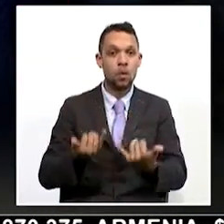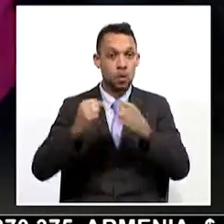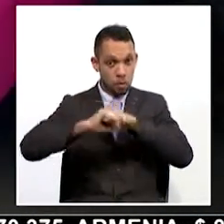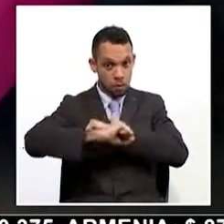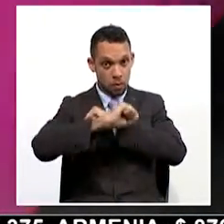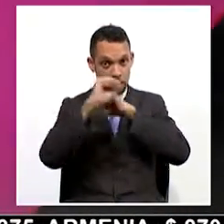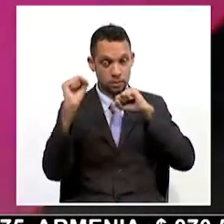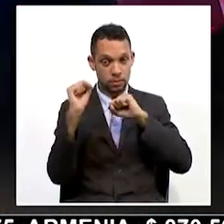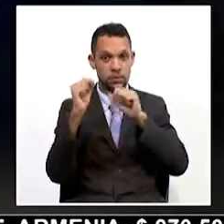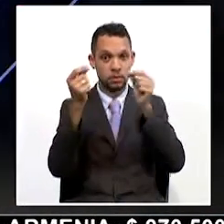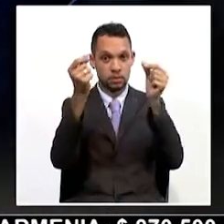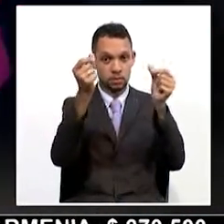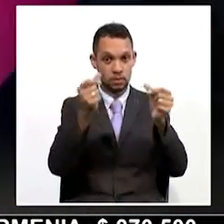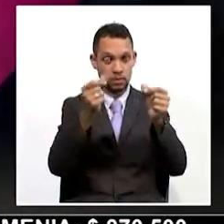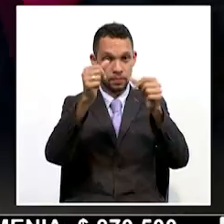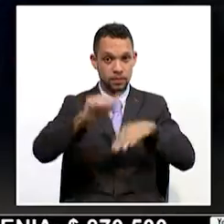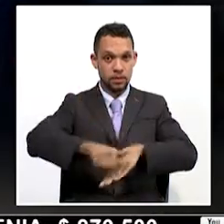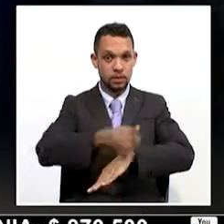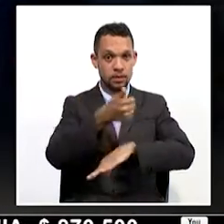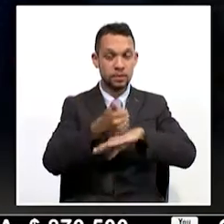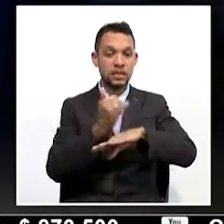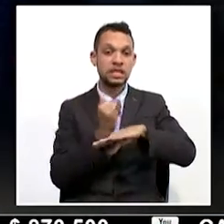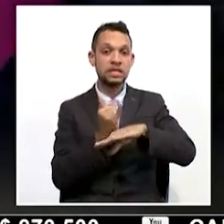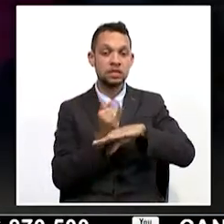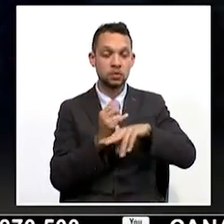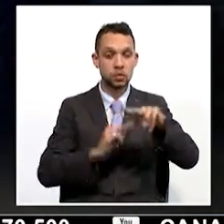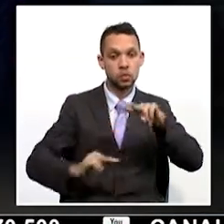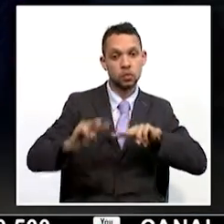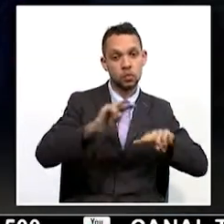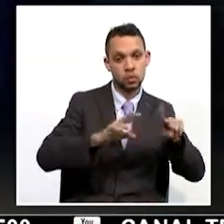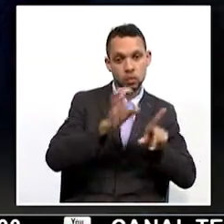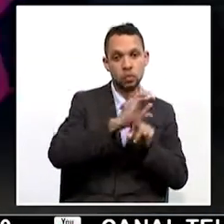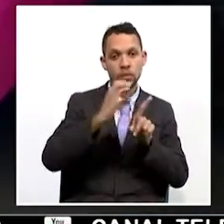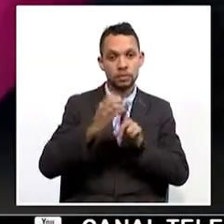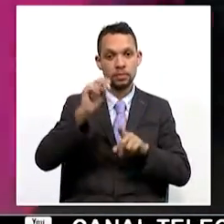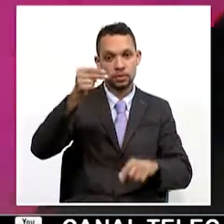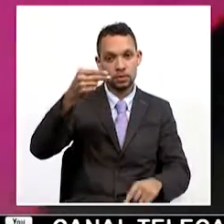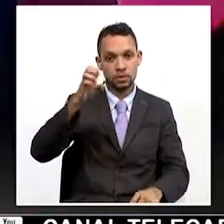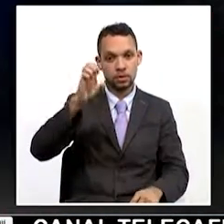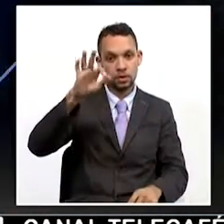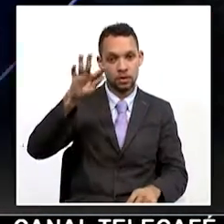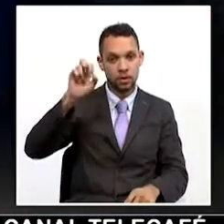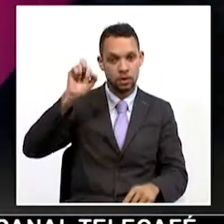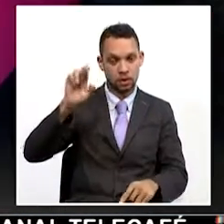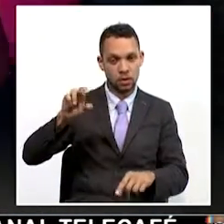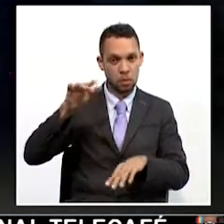la rendición de cuentas del gerente del Instituto de Cultura y Turismo, Héctor Fernando Ortiz. Uno de